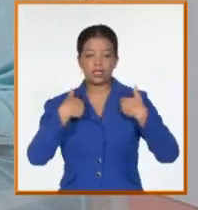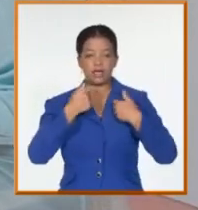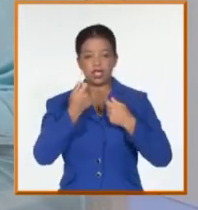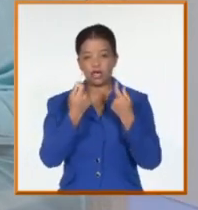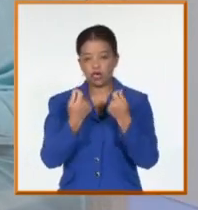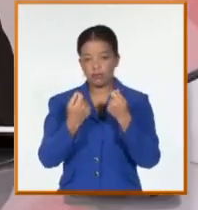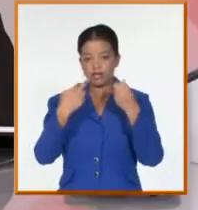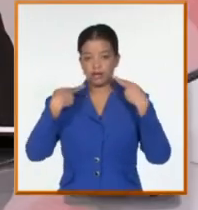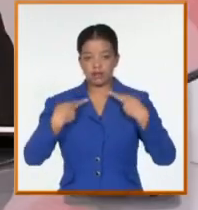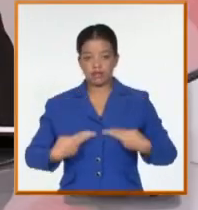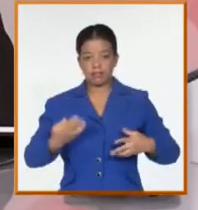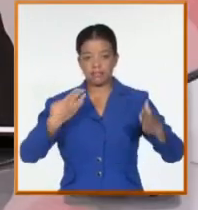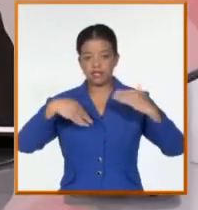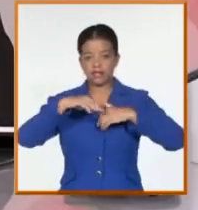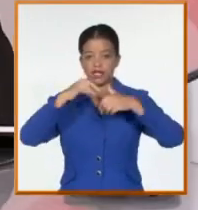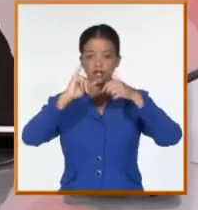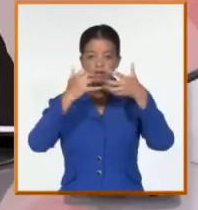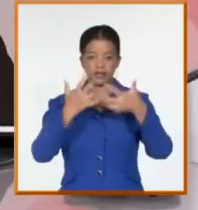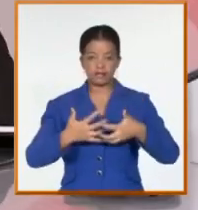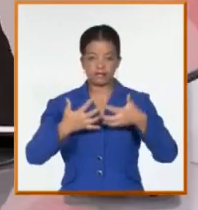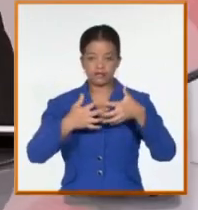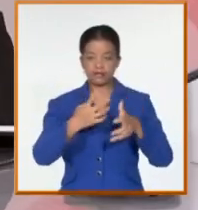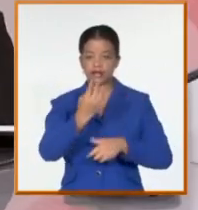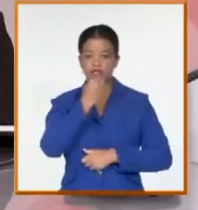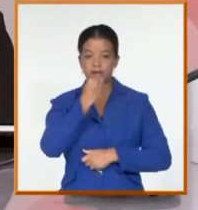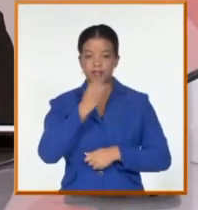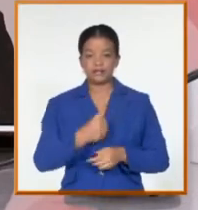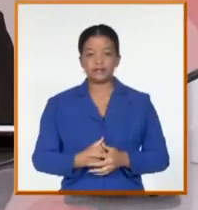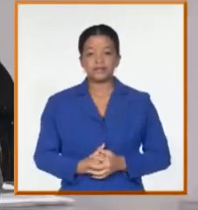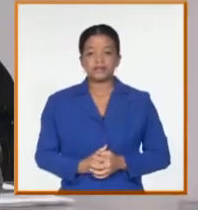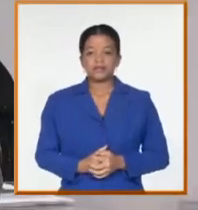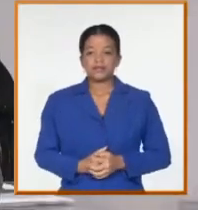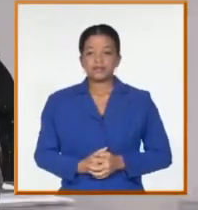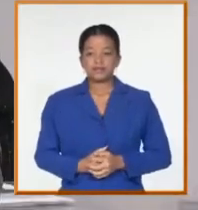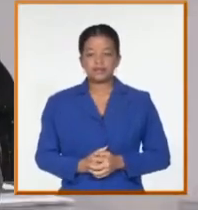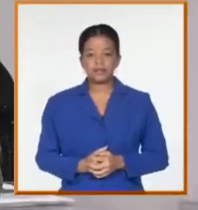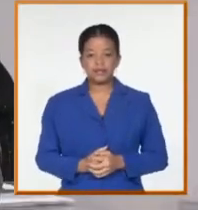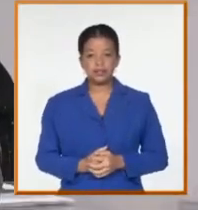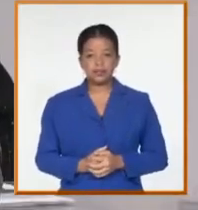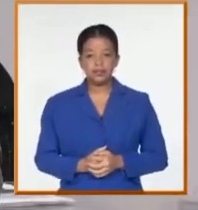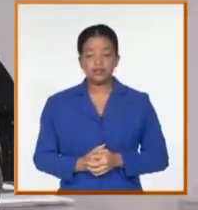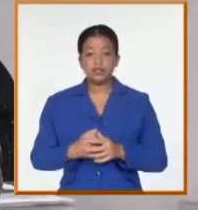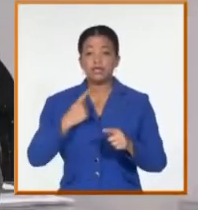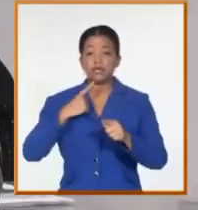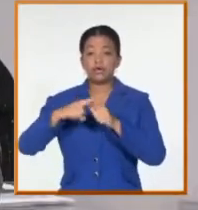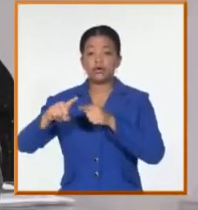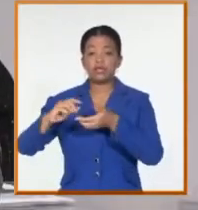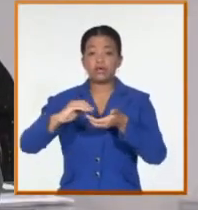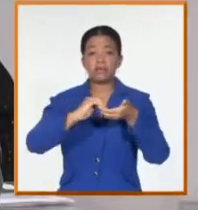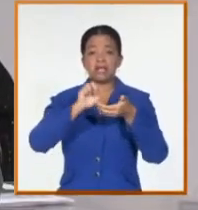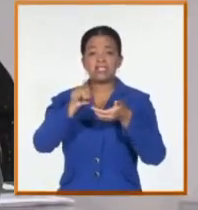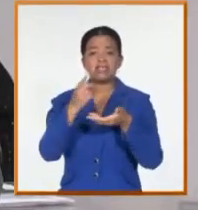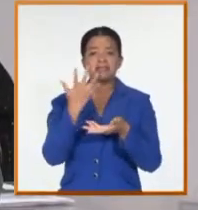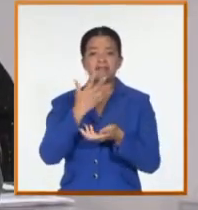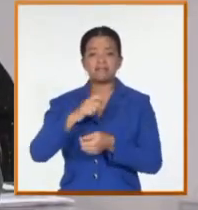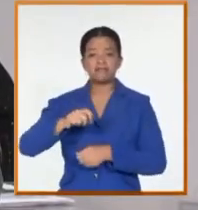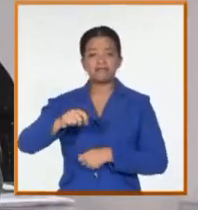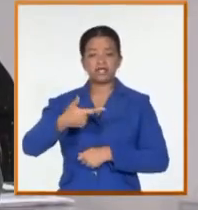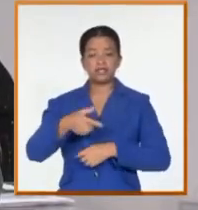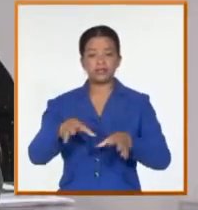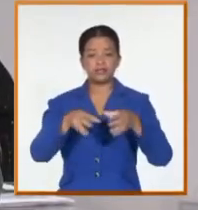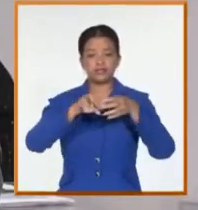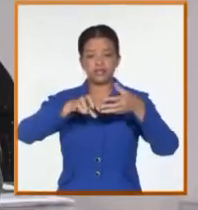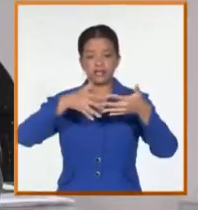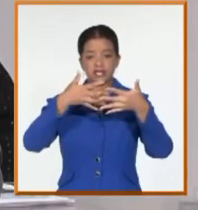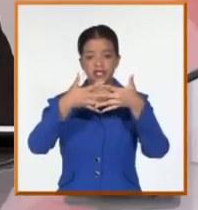del Ministerio de la industria alimentaria la compañera eréndice Beltrán salió el vicepresidenta del grupo empresarial de